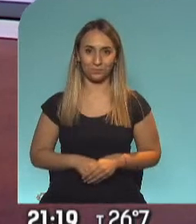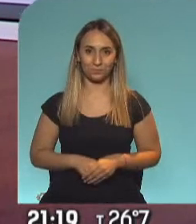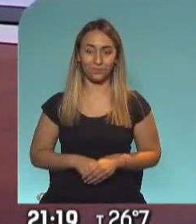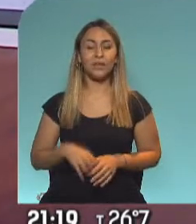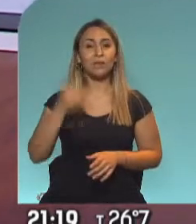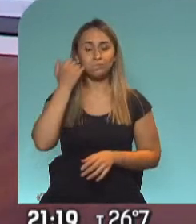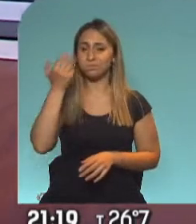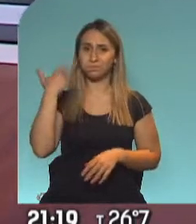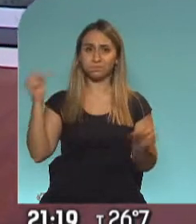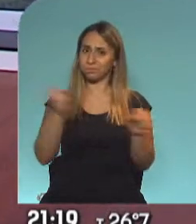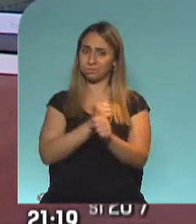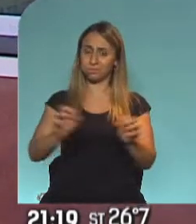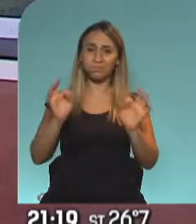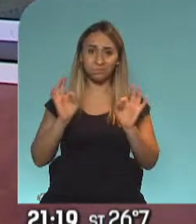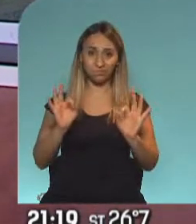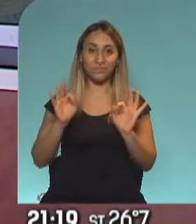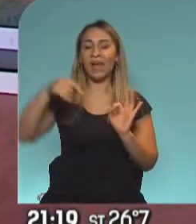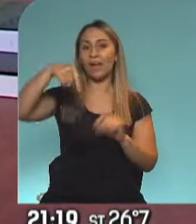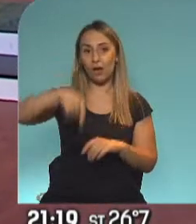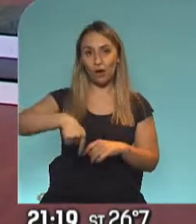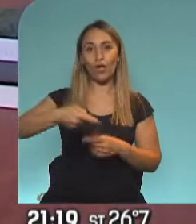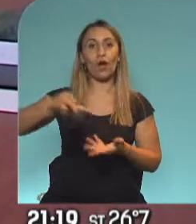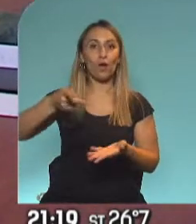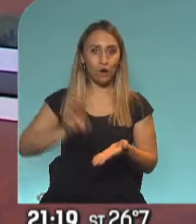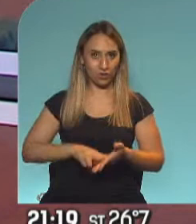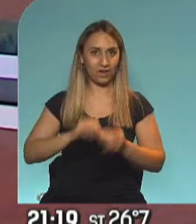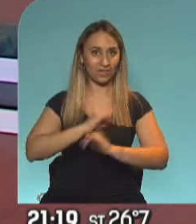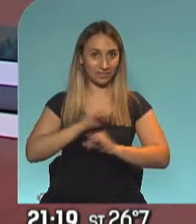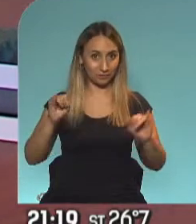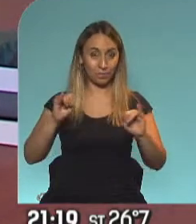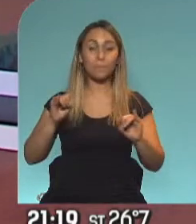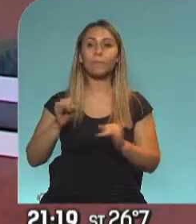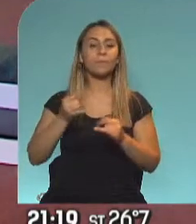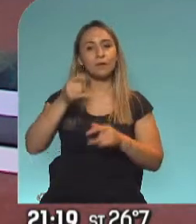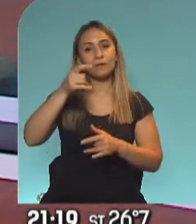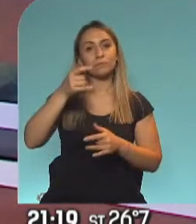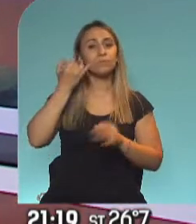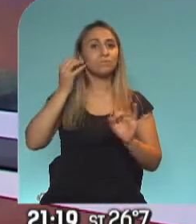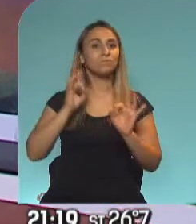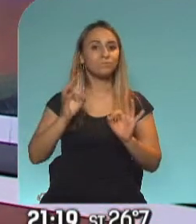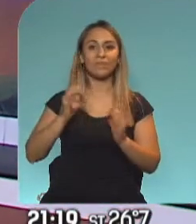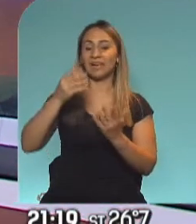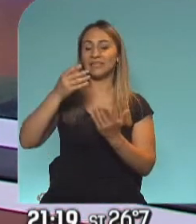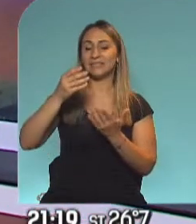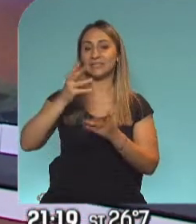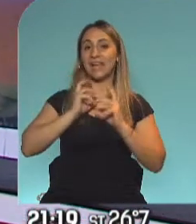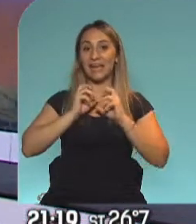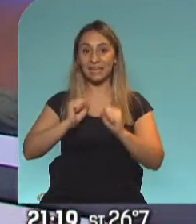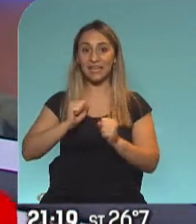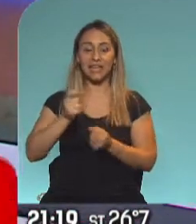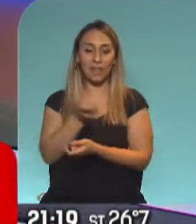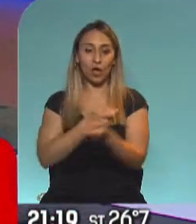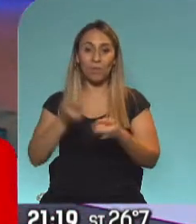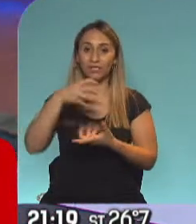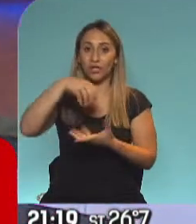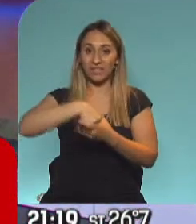Lo confirmamos ayer aquí en Televisión Pública y hoy lo volvemos a comentar. Finalmente, la Secretaría de Comercio Interior acordó con los